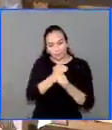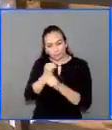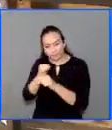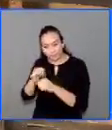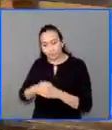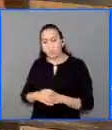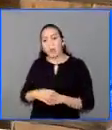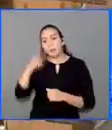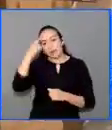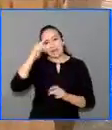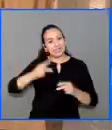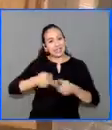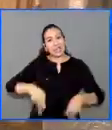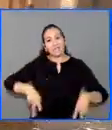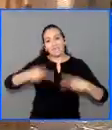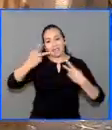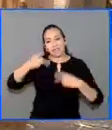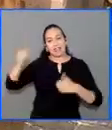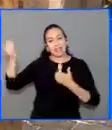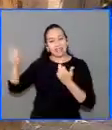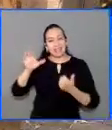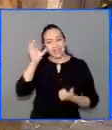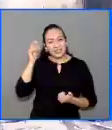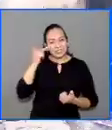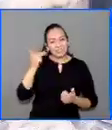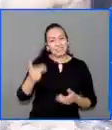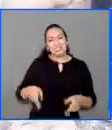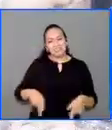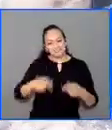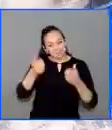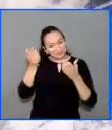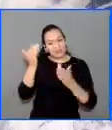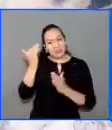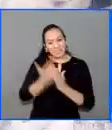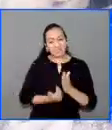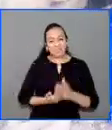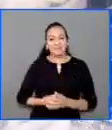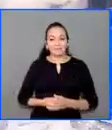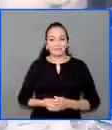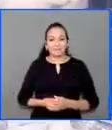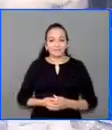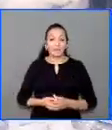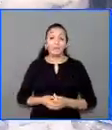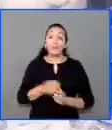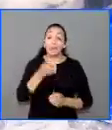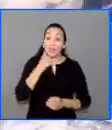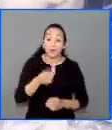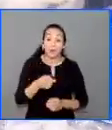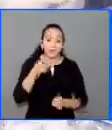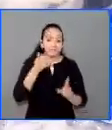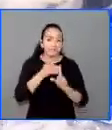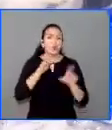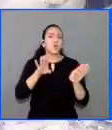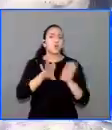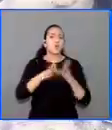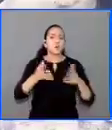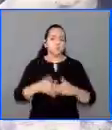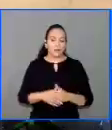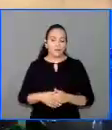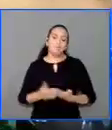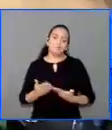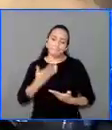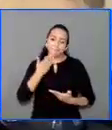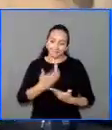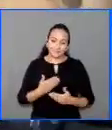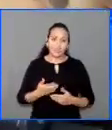ilegal, sobre todo de productos de origen asiático. Añadió que para tal fin también se generará un intercambio estratégico